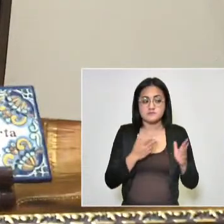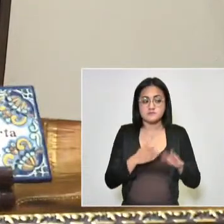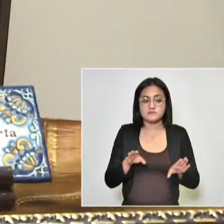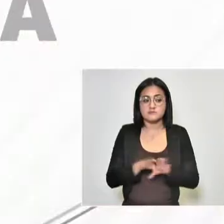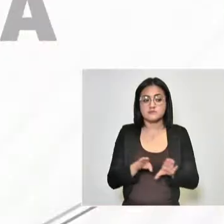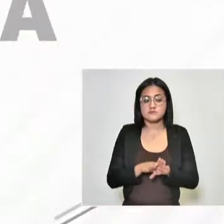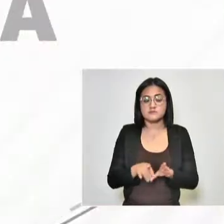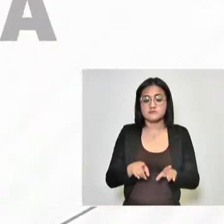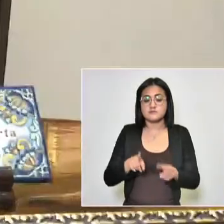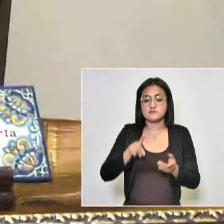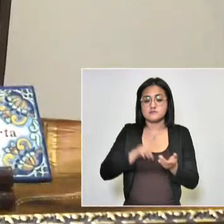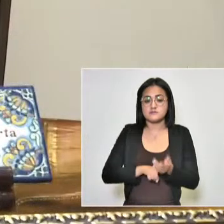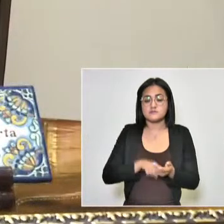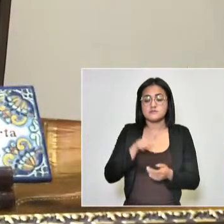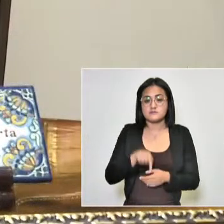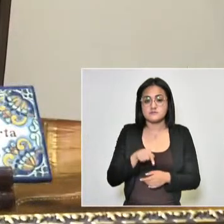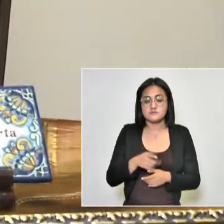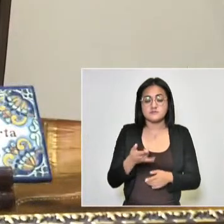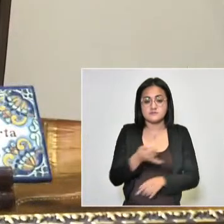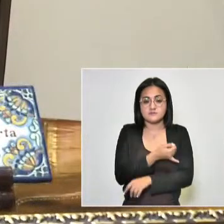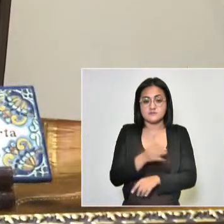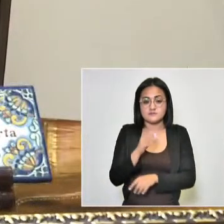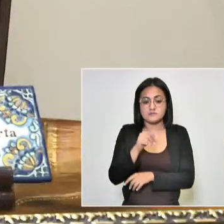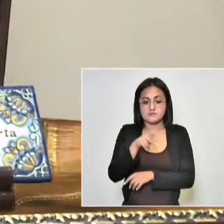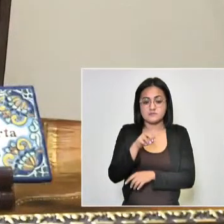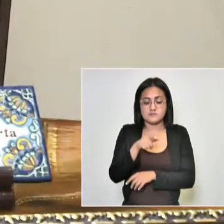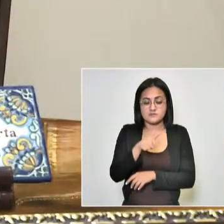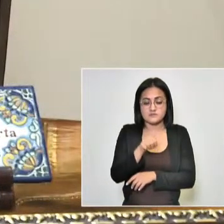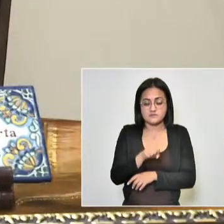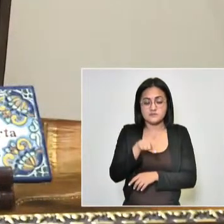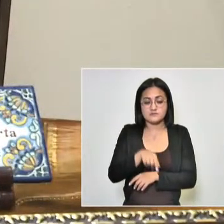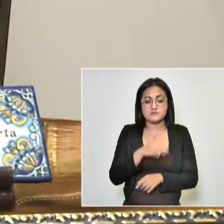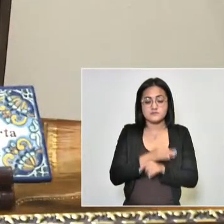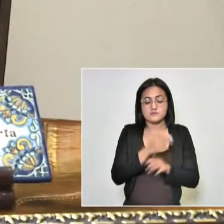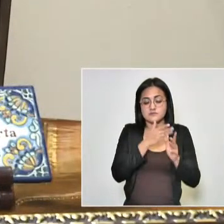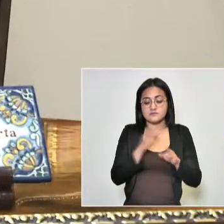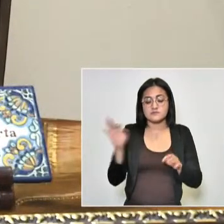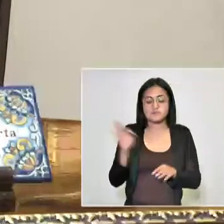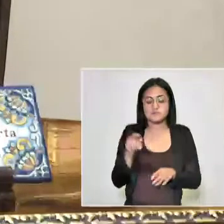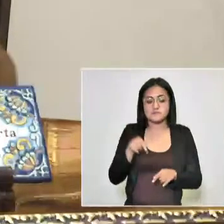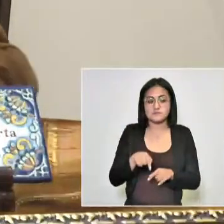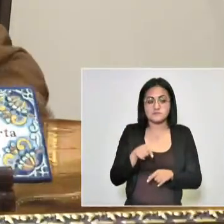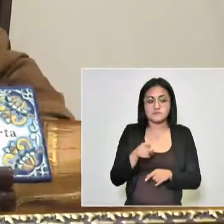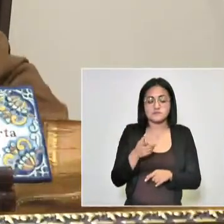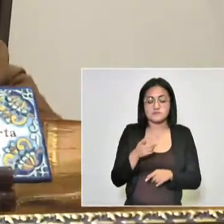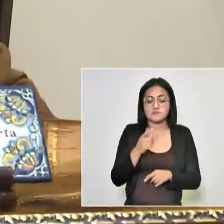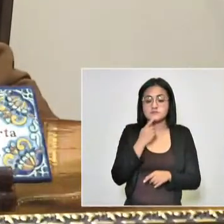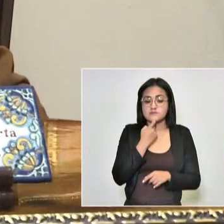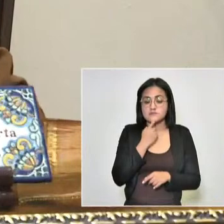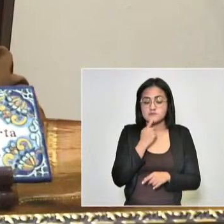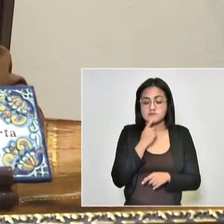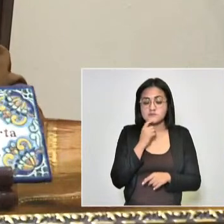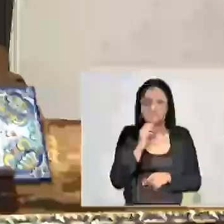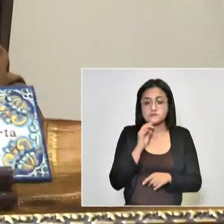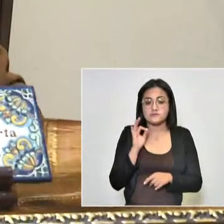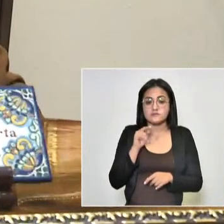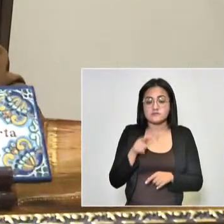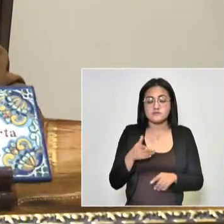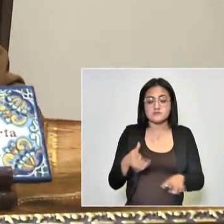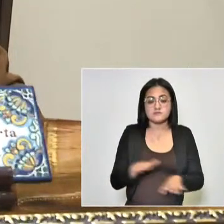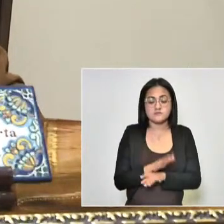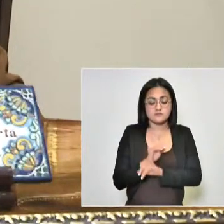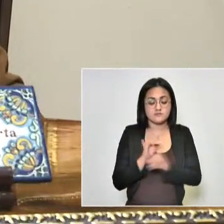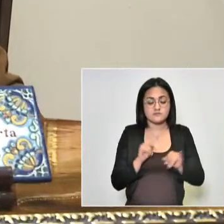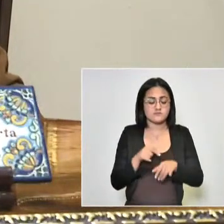ingeniero Cárdenas y la inmediata llegada de Andrés Manuel López Obrador le dieron a la